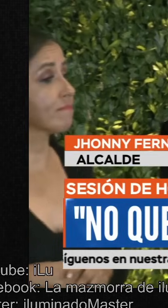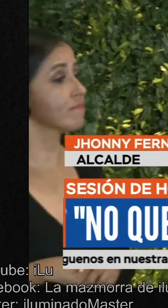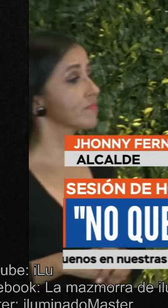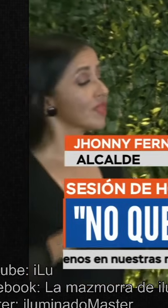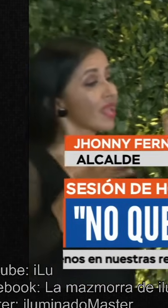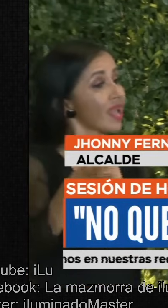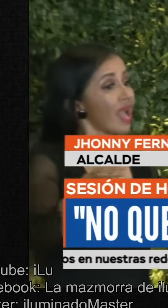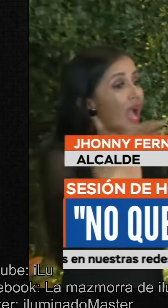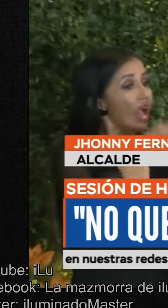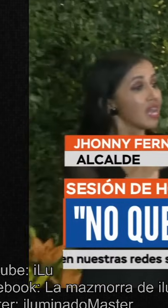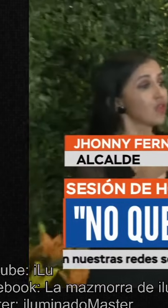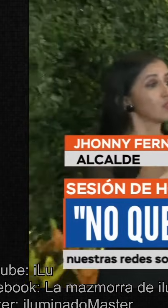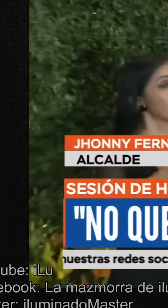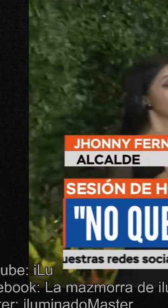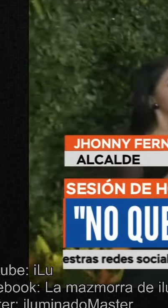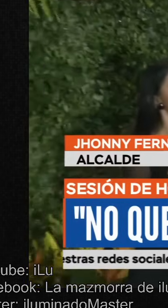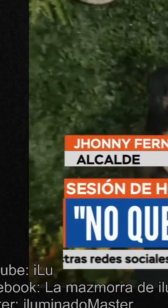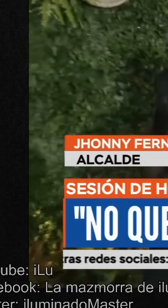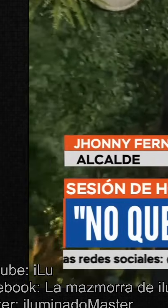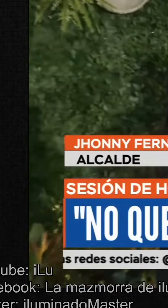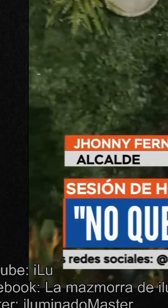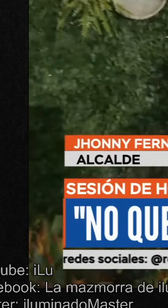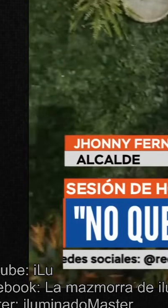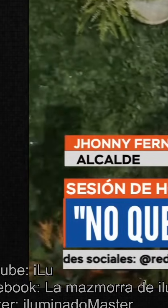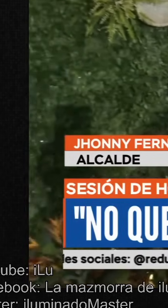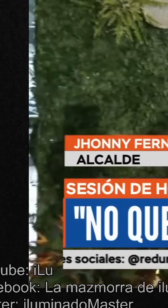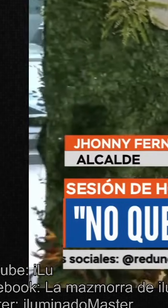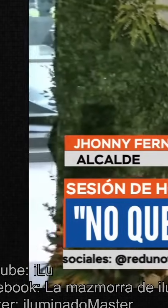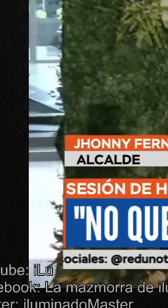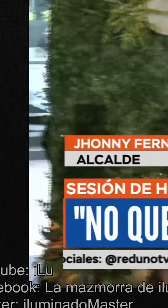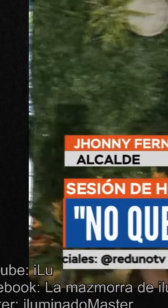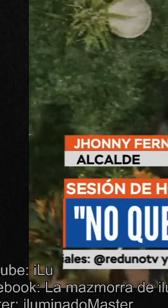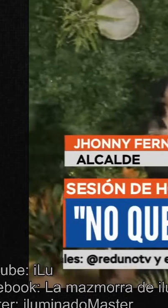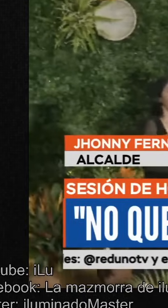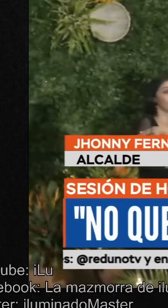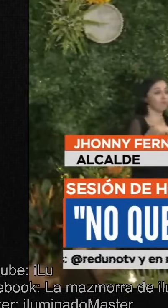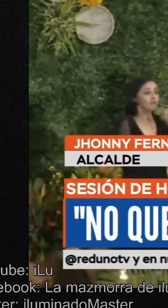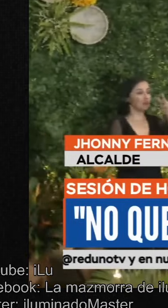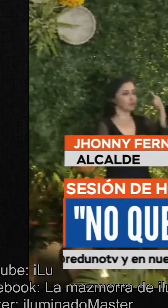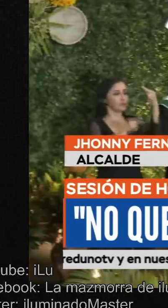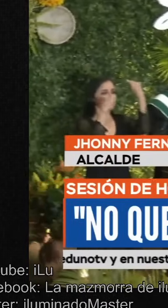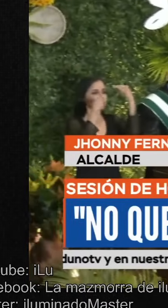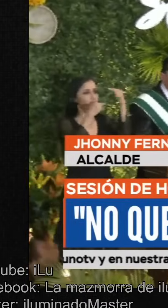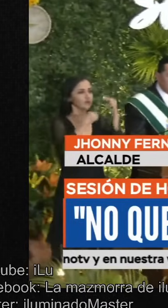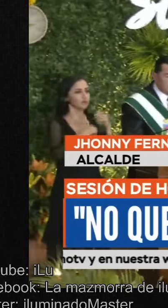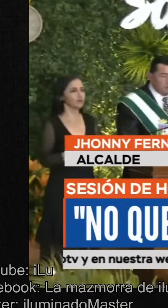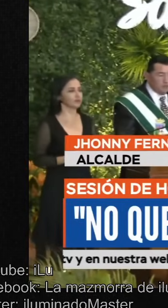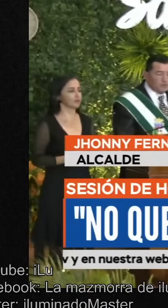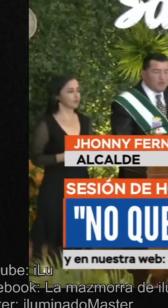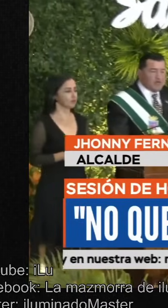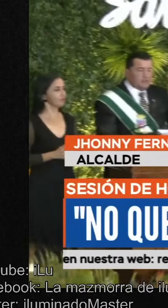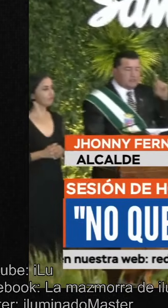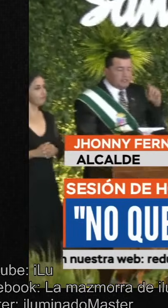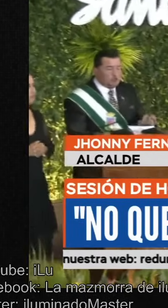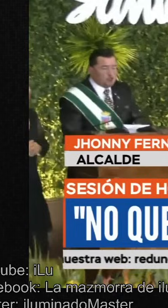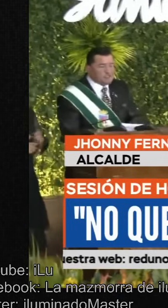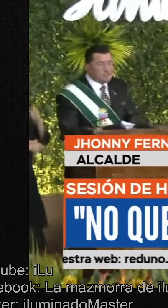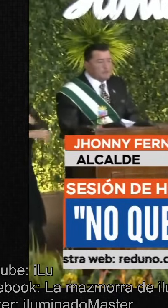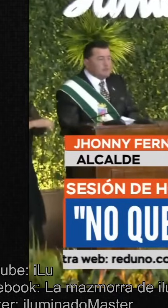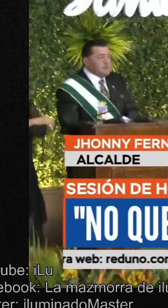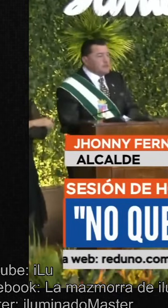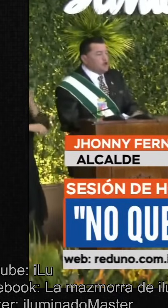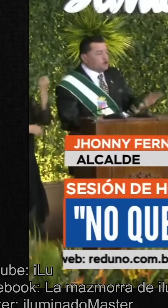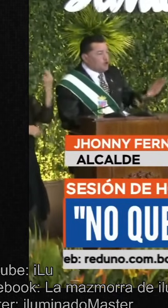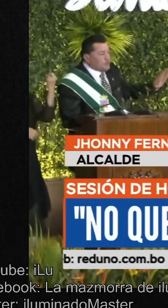en la alianza que fijamos en el tema de la construcción de los dos hospitales de segundo nivel. Un hospital para el Distrito